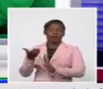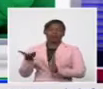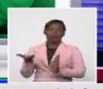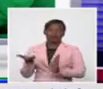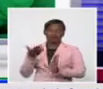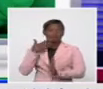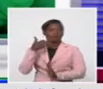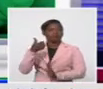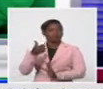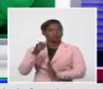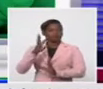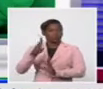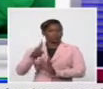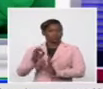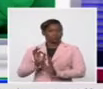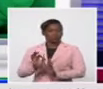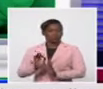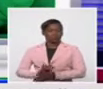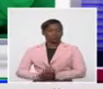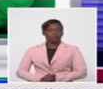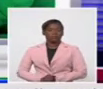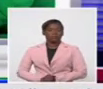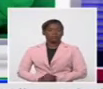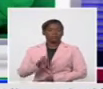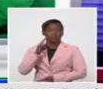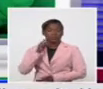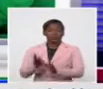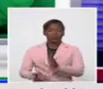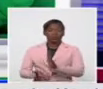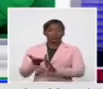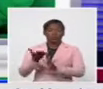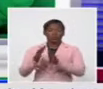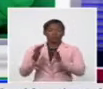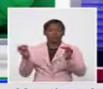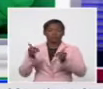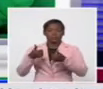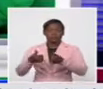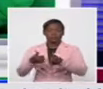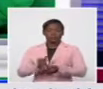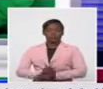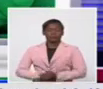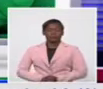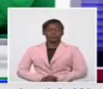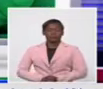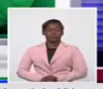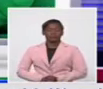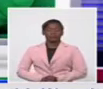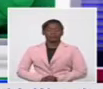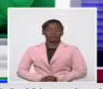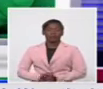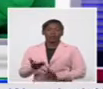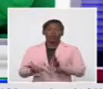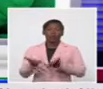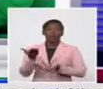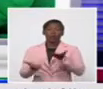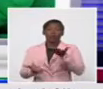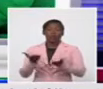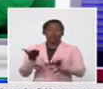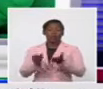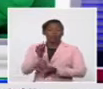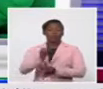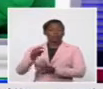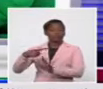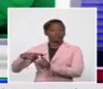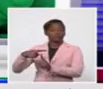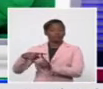hablando de un número superior de altas comparadas con los casos diagnosticados,